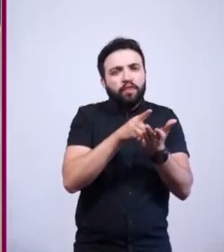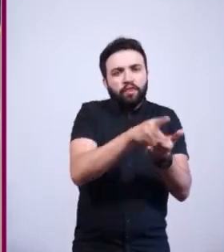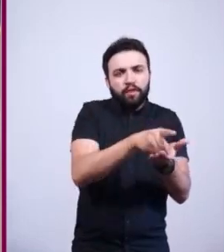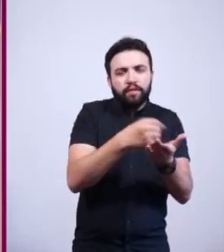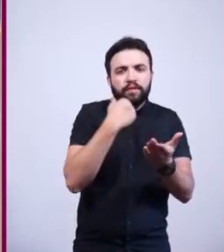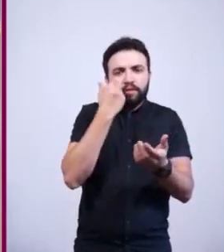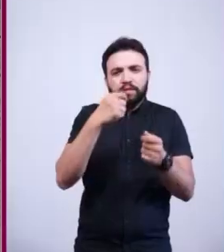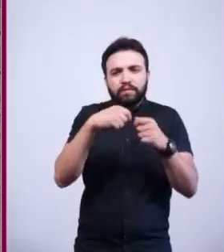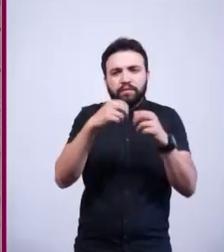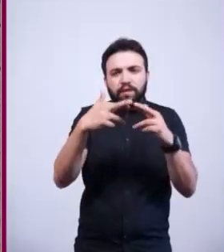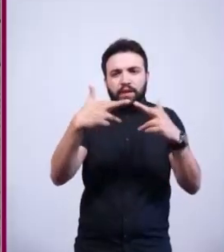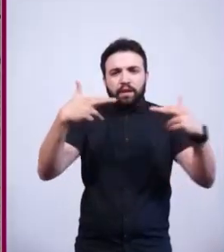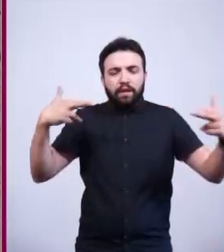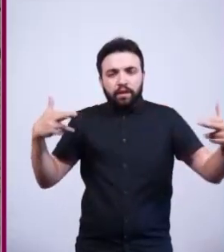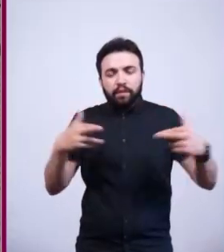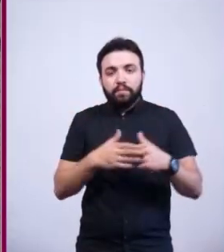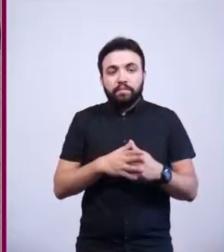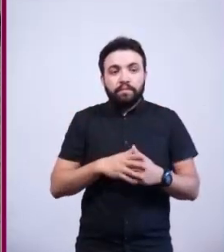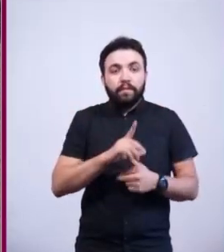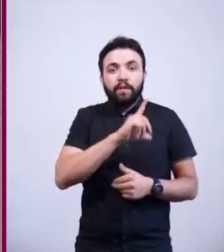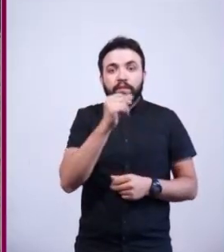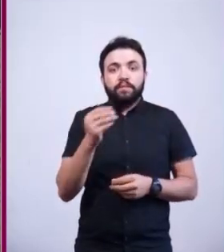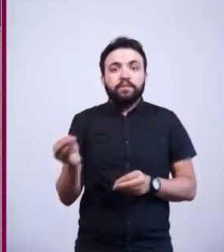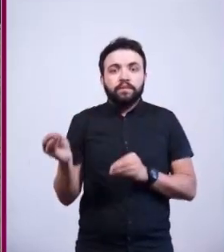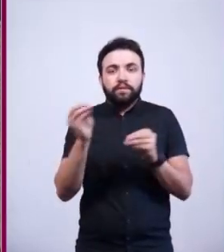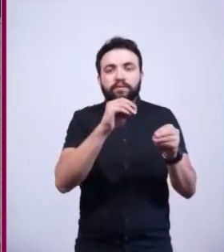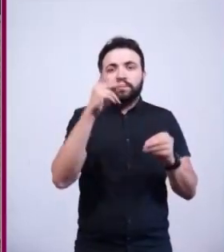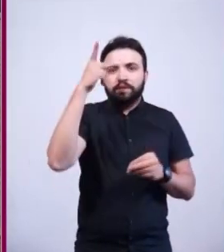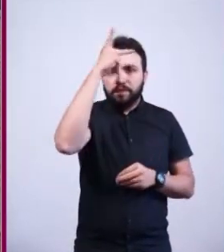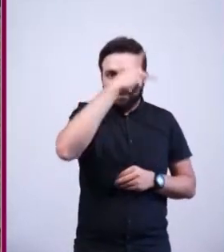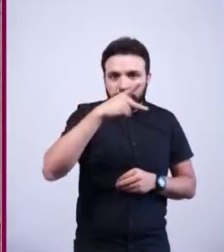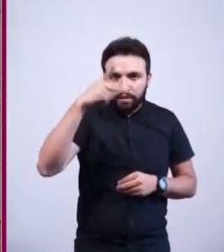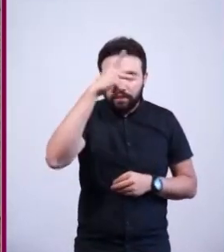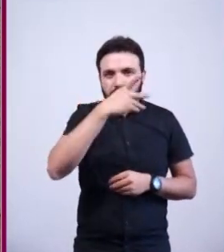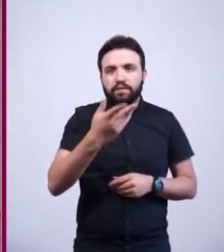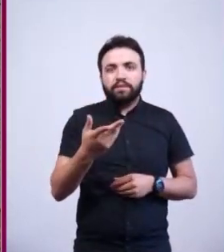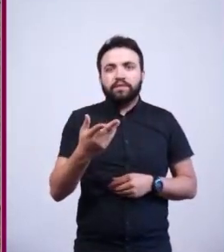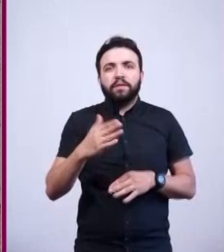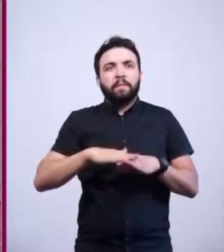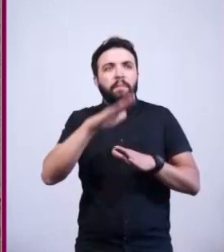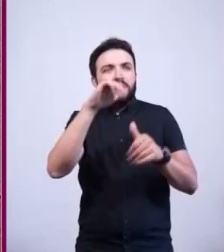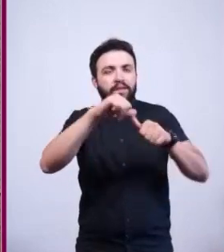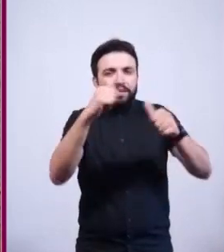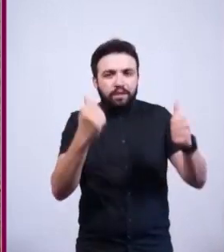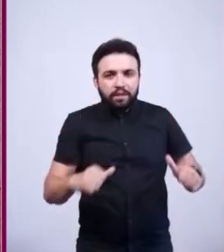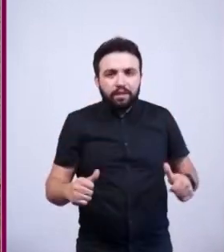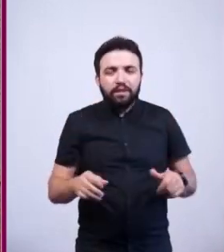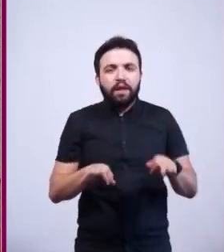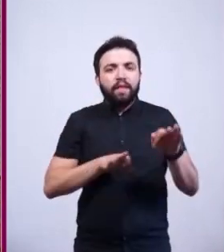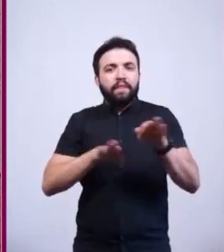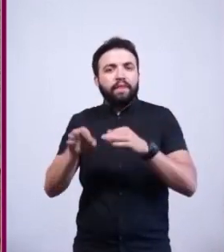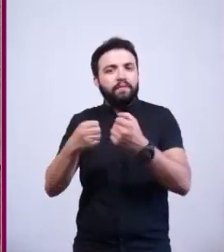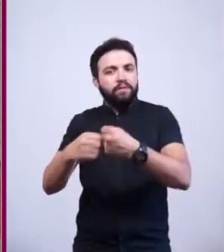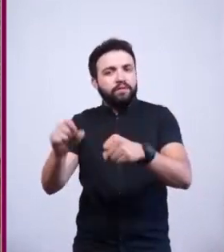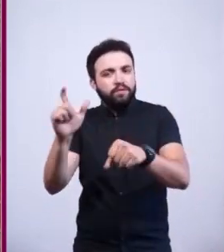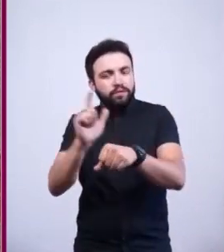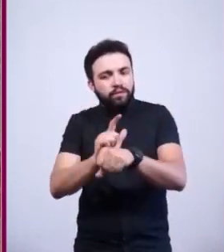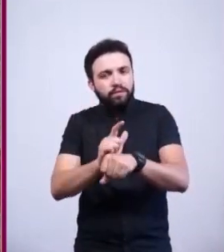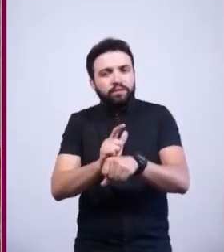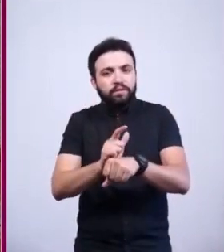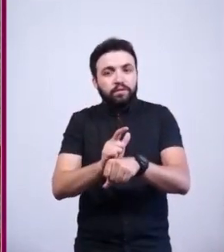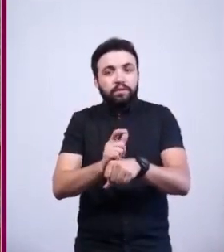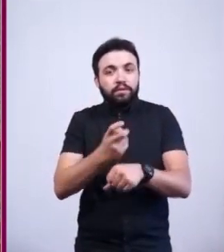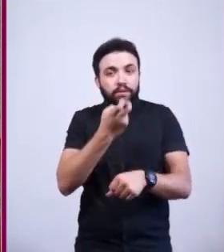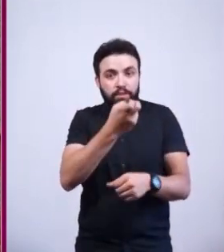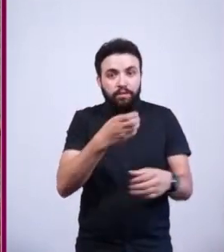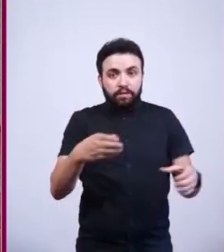se fueron uniendo psicólogas, se fueron uniendo urbanistas, más artistas, trabajadoras sociales. y